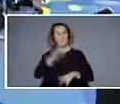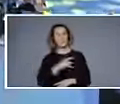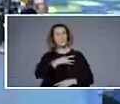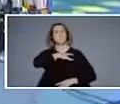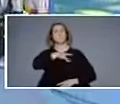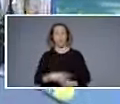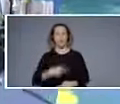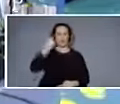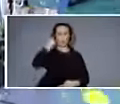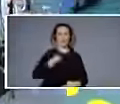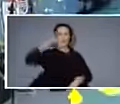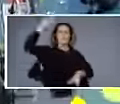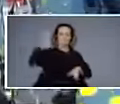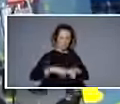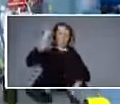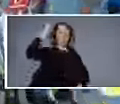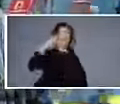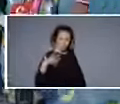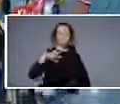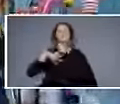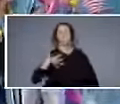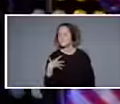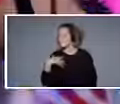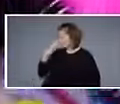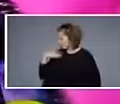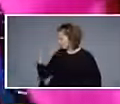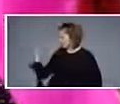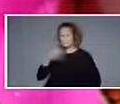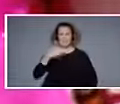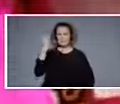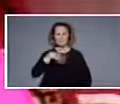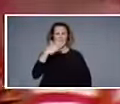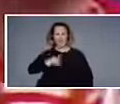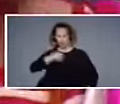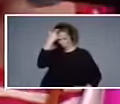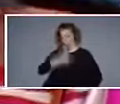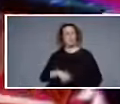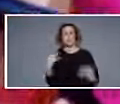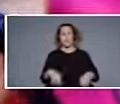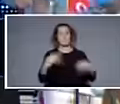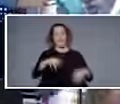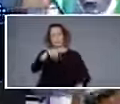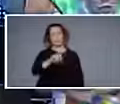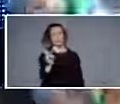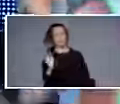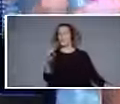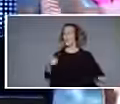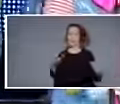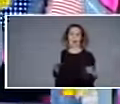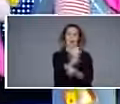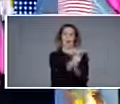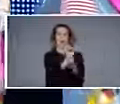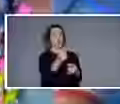blanco, el negro te cagará. Esto no es normal, esto no es